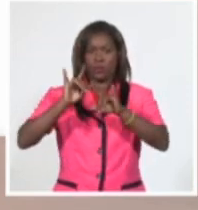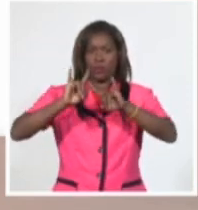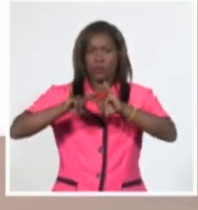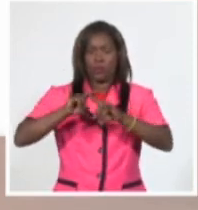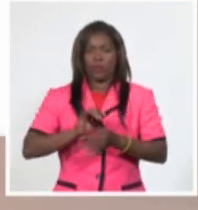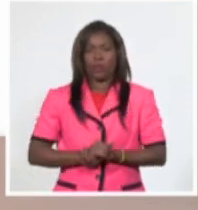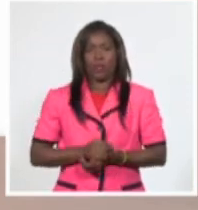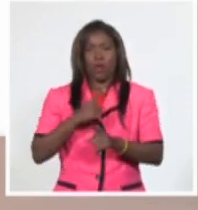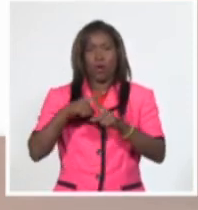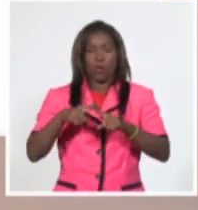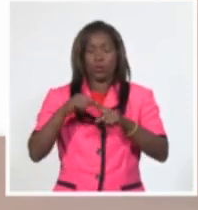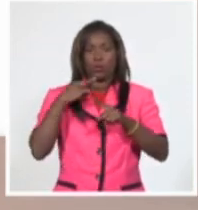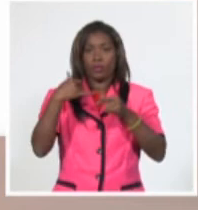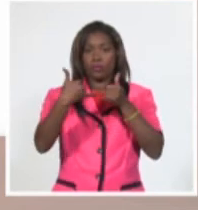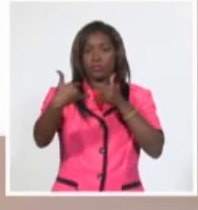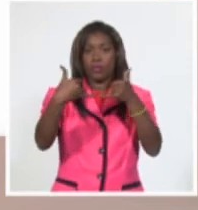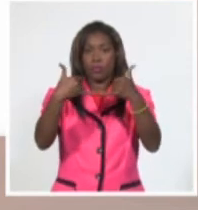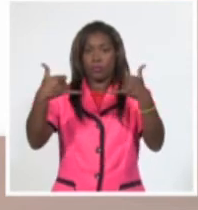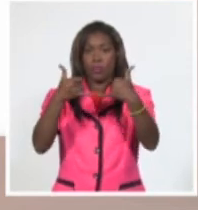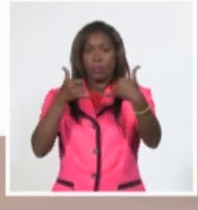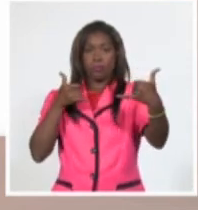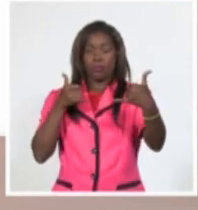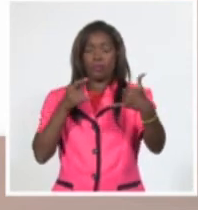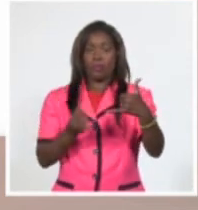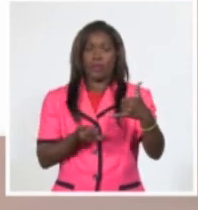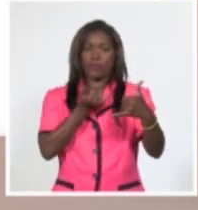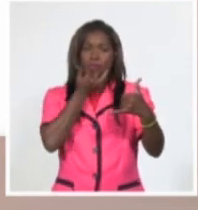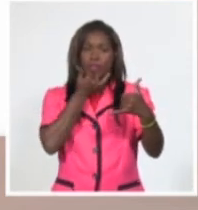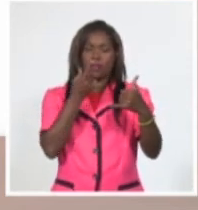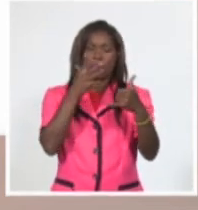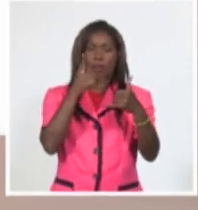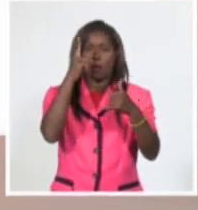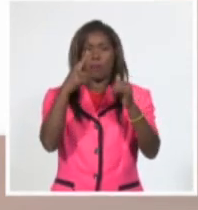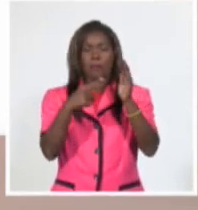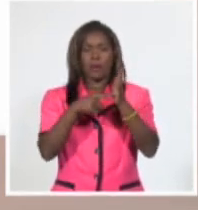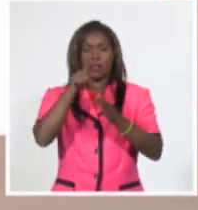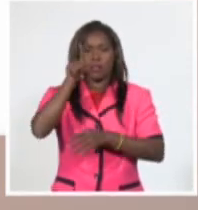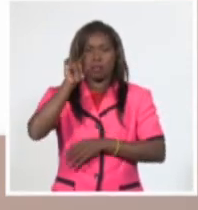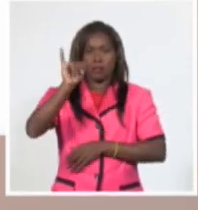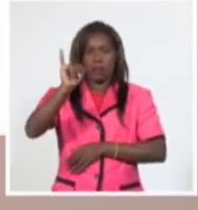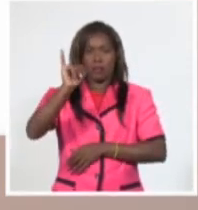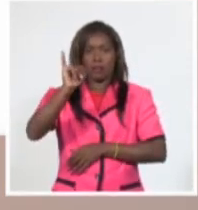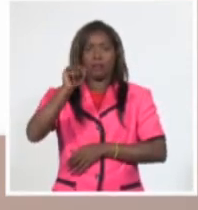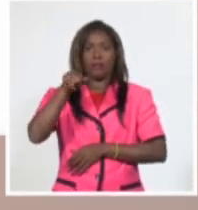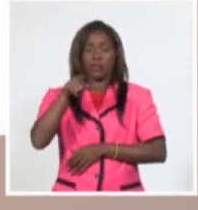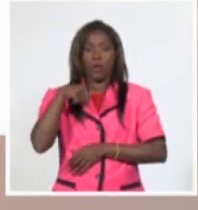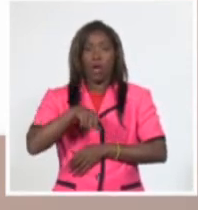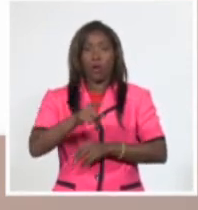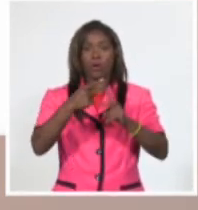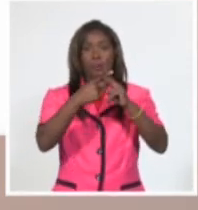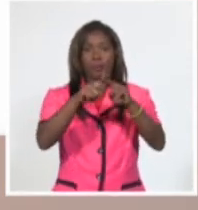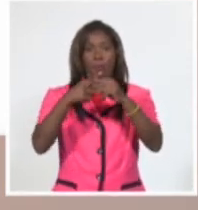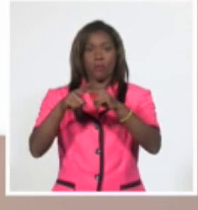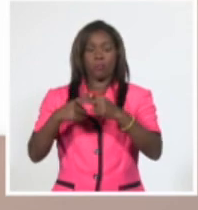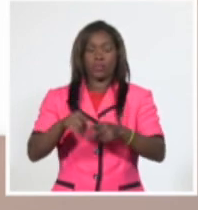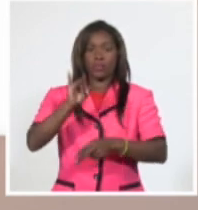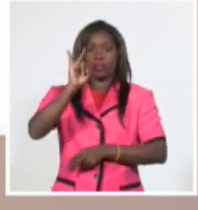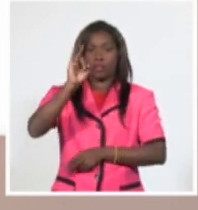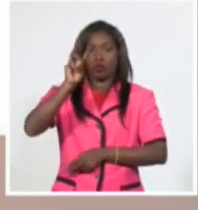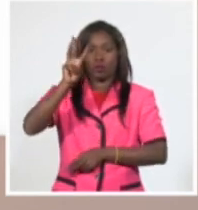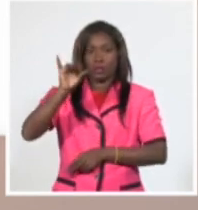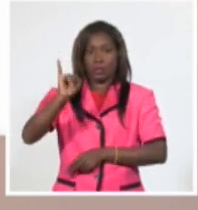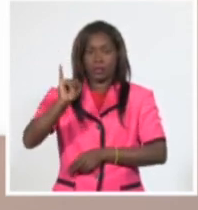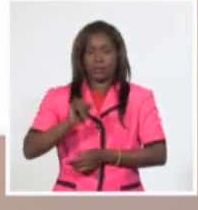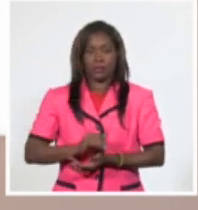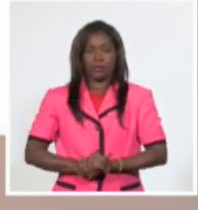generación distribuida no están disponibles por avería 1.016 megawatts y por mantenimiento 736.